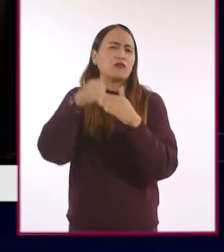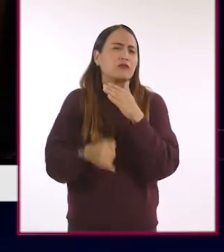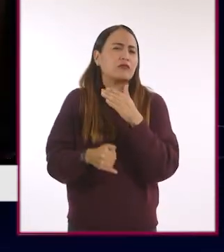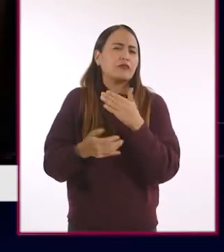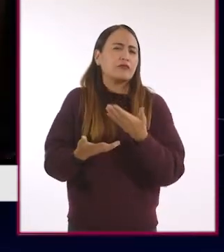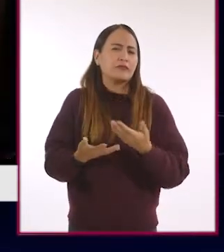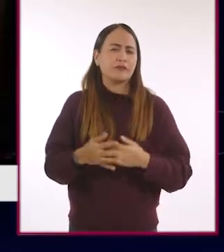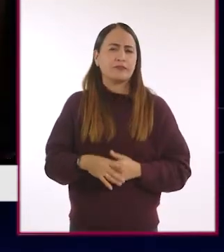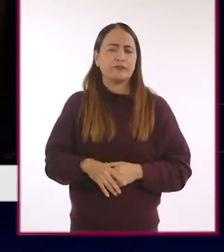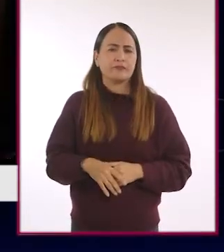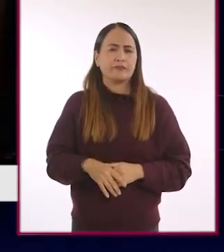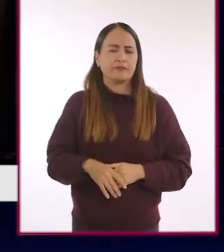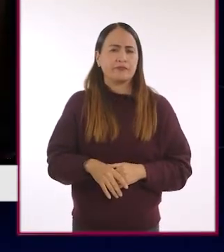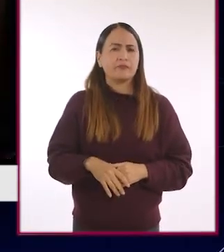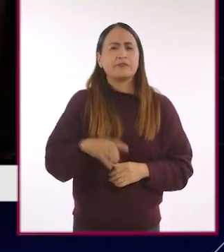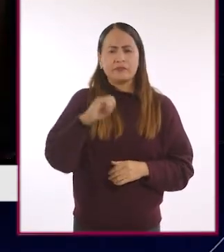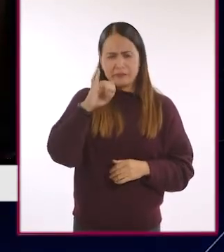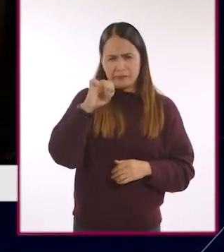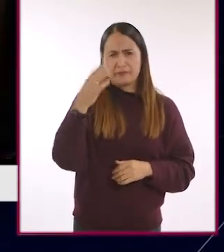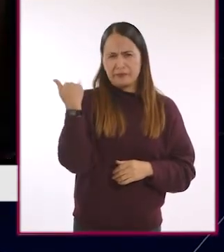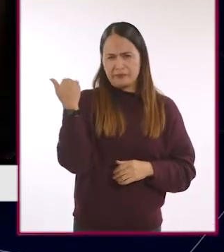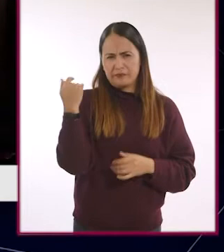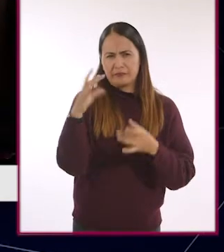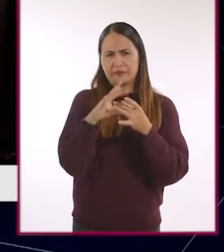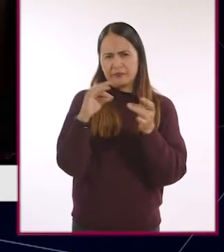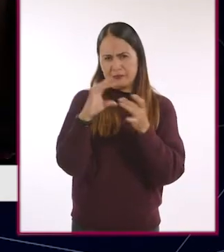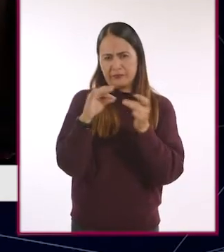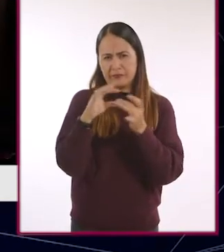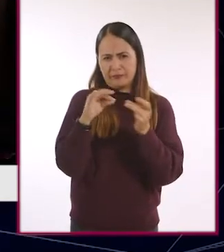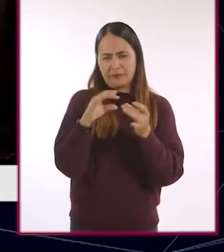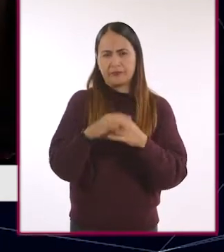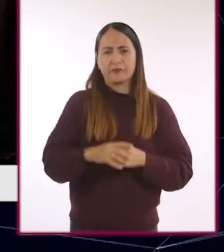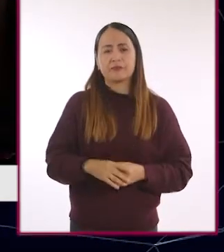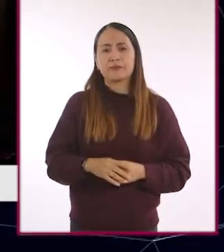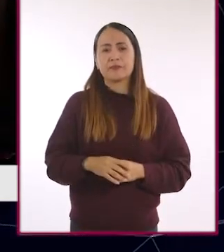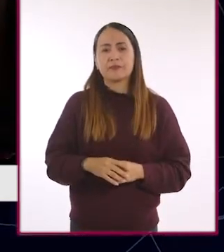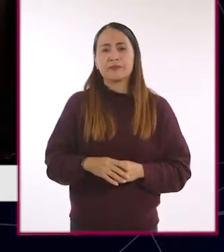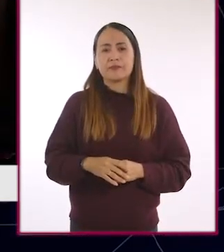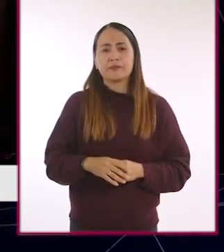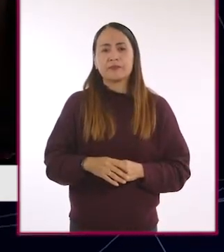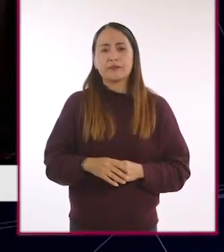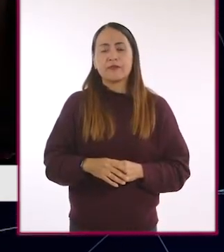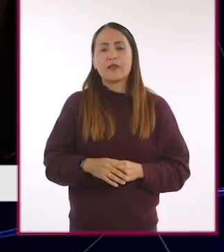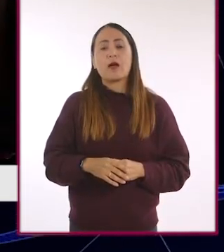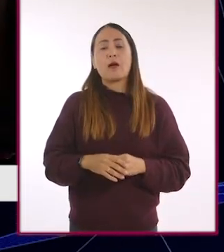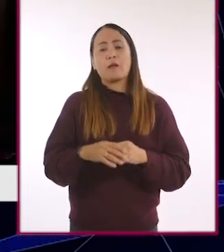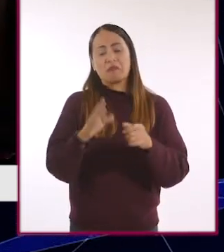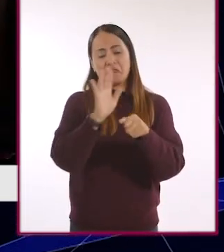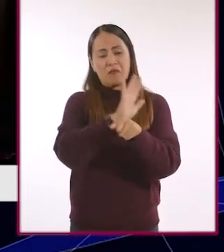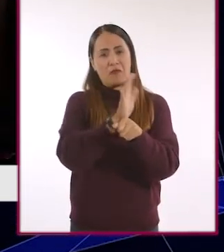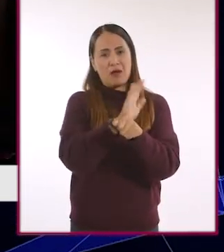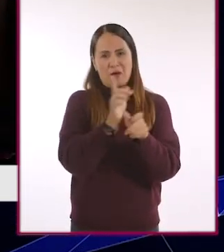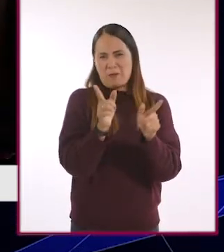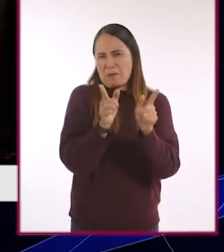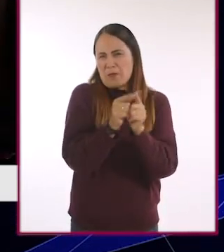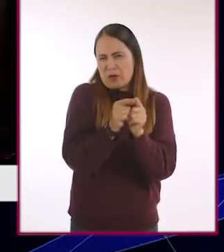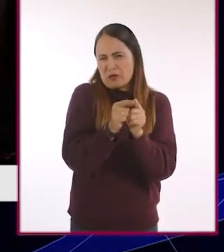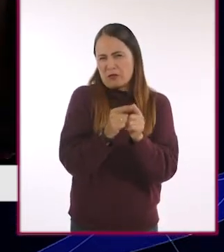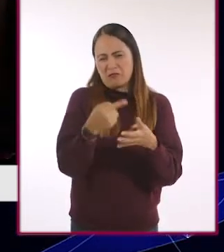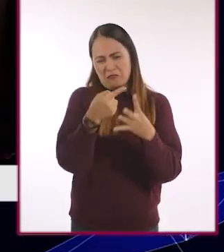sí, es un poco lo que comentábamos, ¿no? Por ejemplo, comentábamos acerca de que muchos documentales